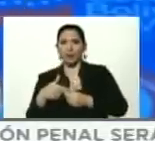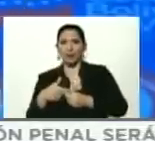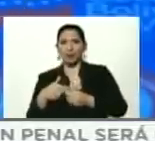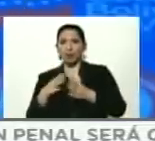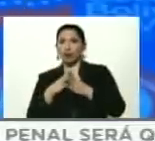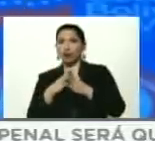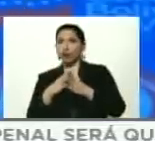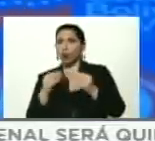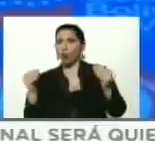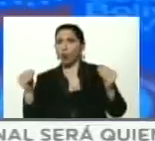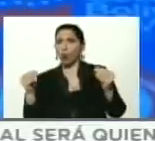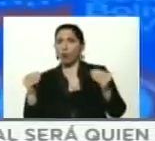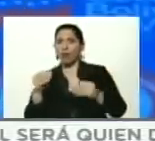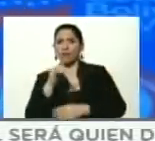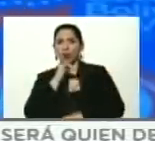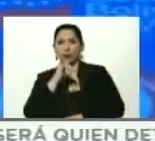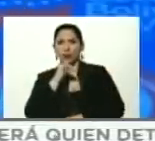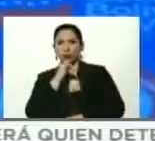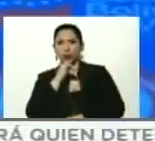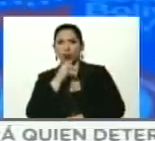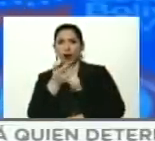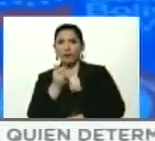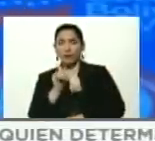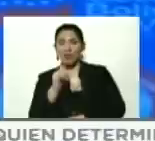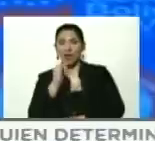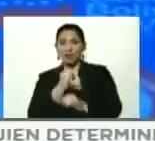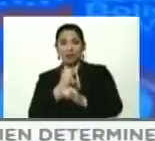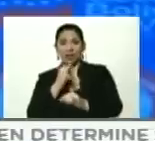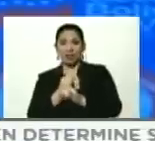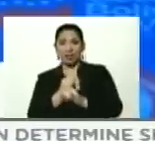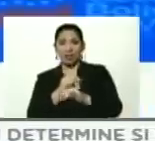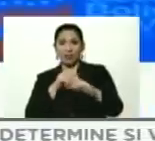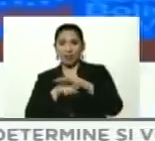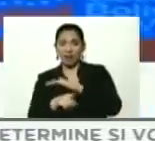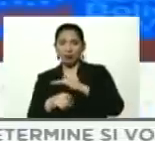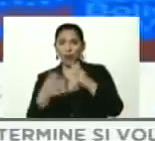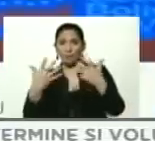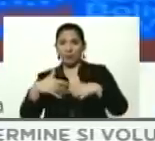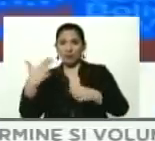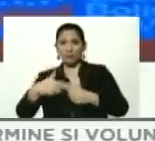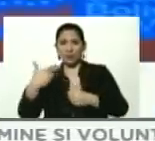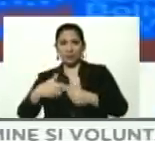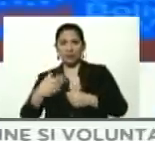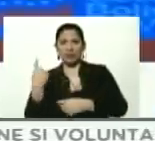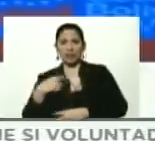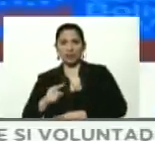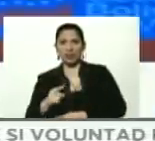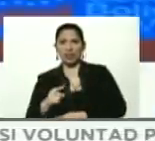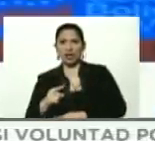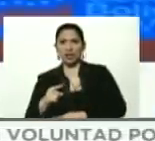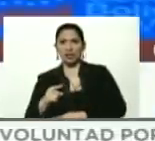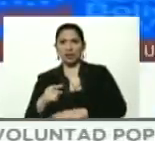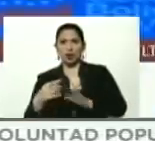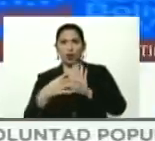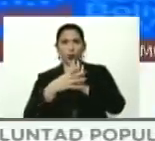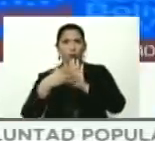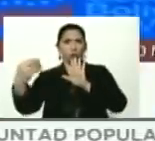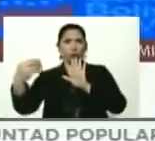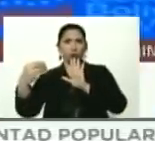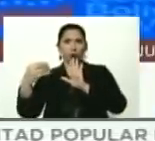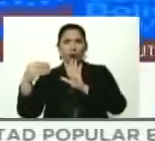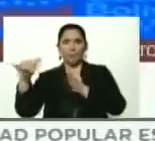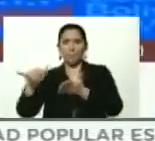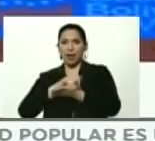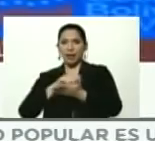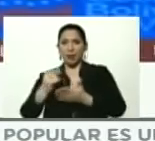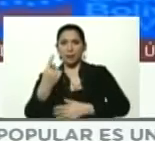la información que circulaba en las redes internas de PDVSA tenía un espejo en Miami, uno